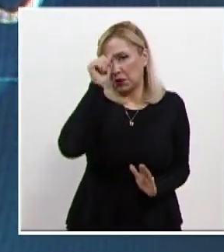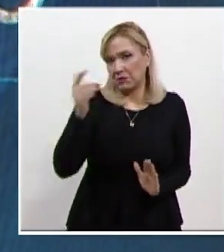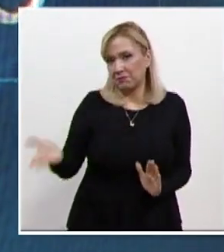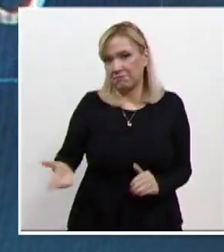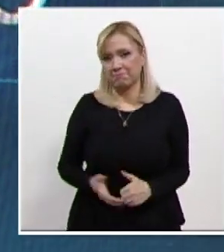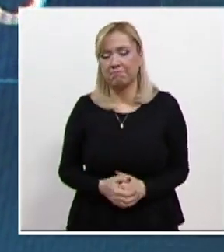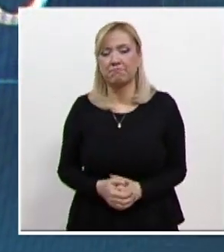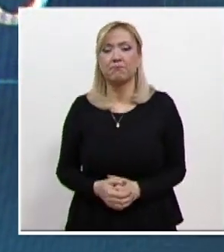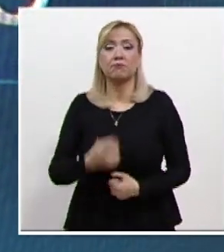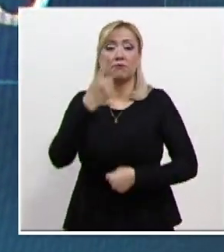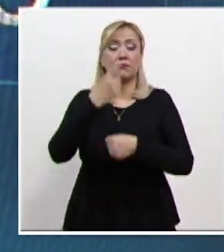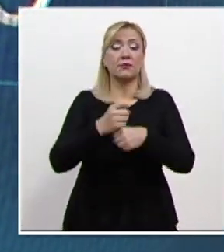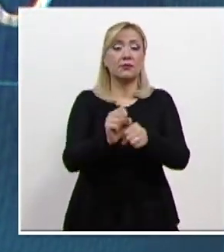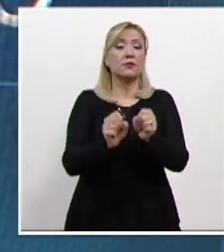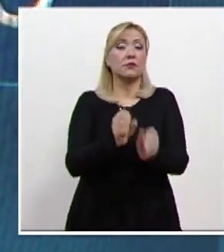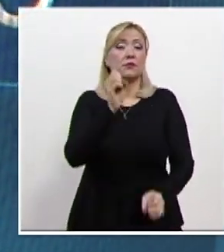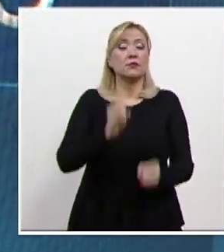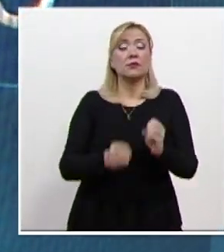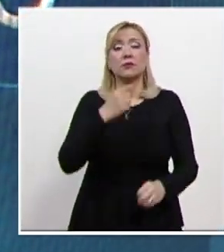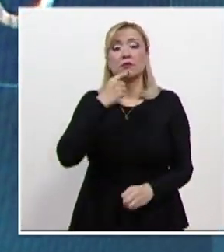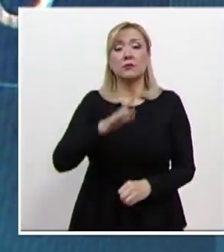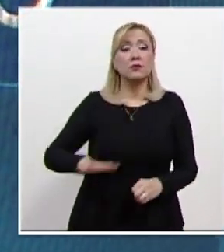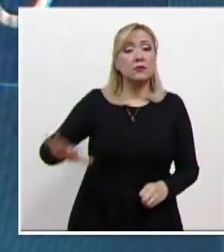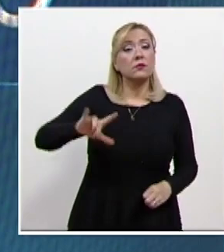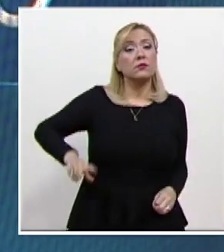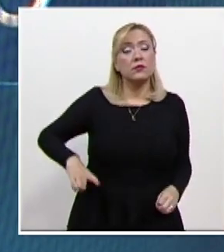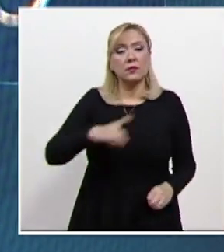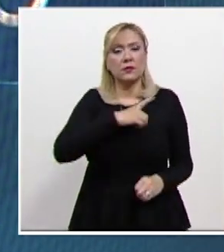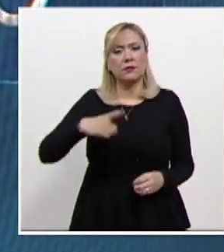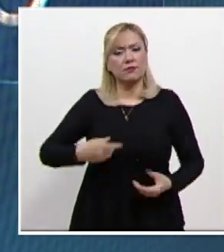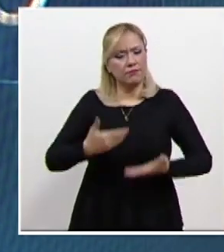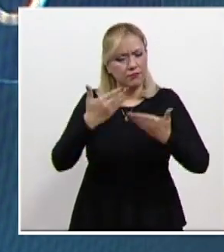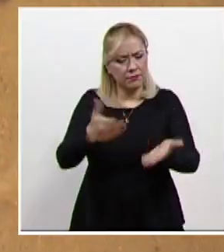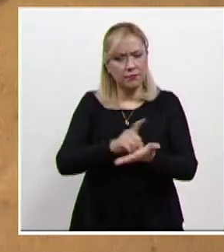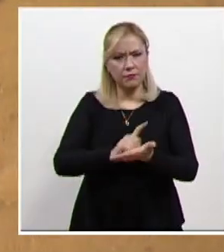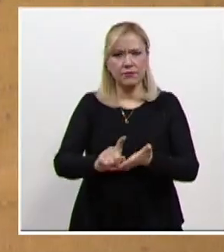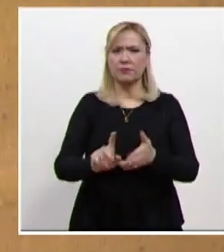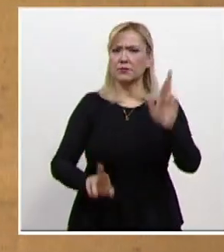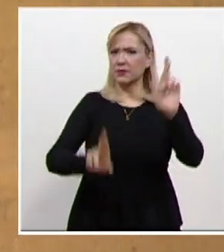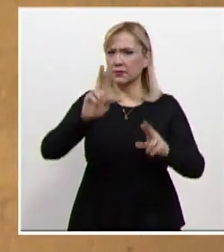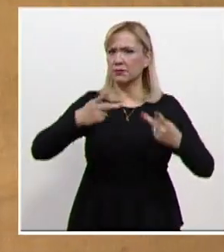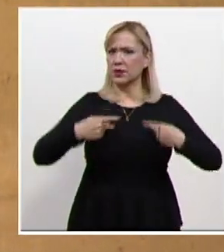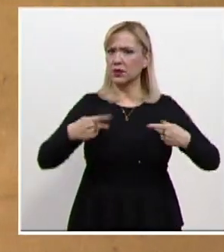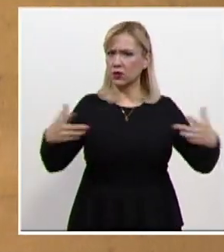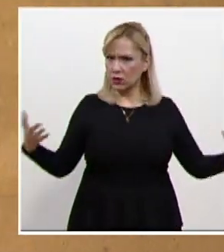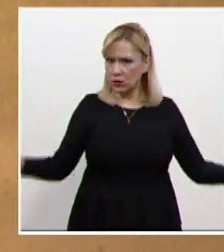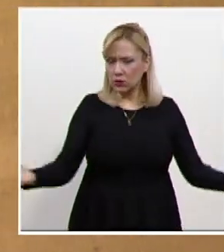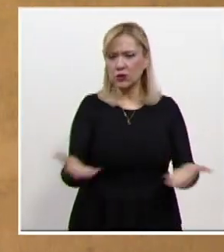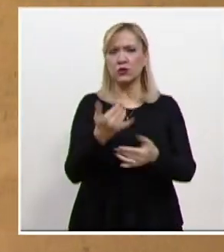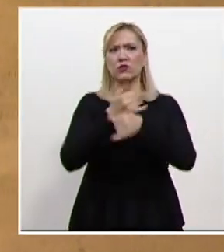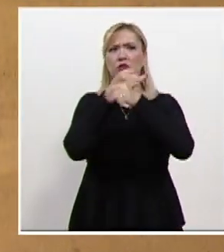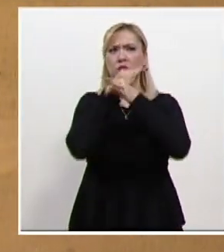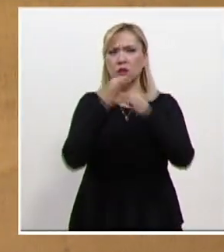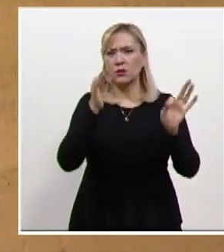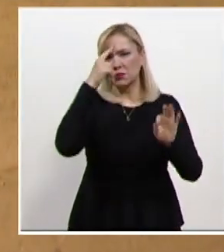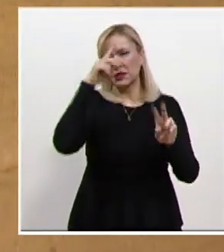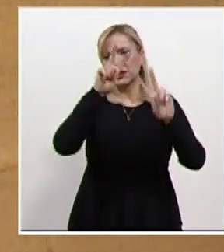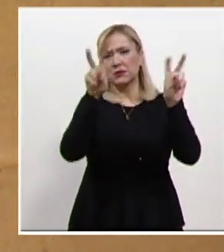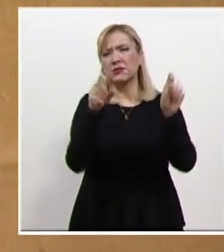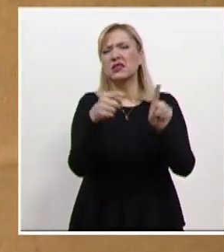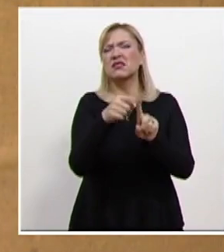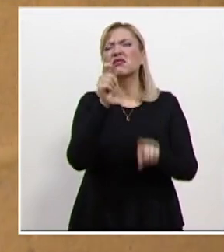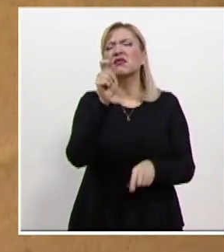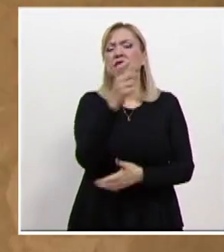La primera sala de la Corte estableció que el Estado debe garantizar el derecho a la participación ciudadana y el acceso a la información en materia